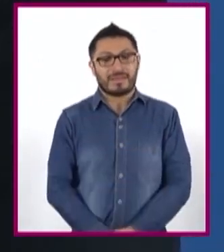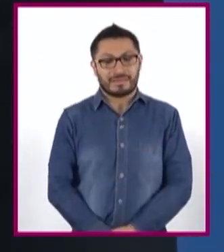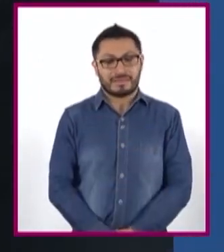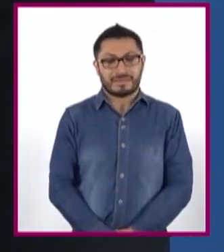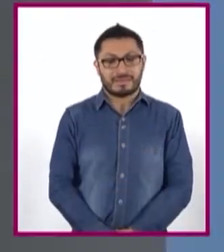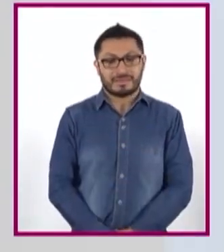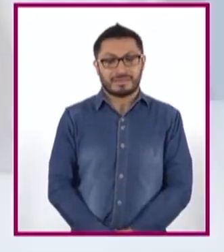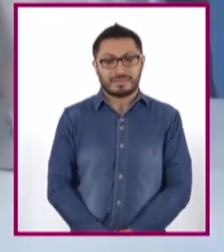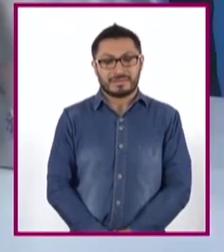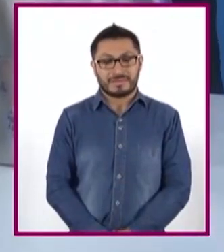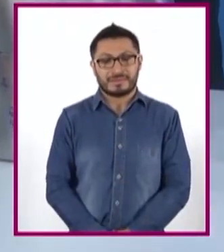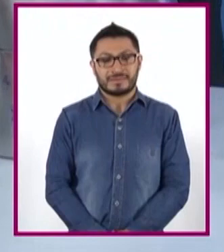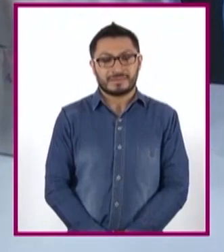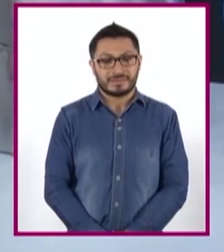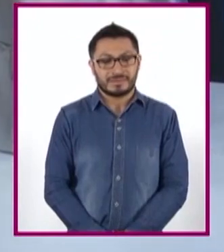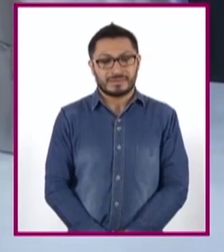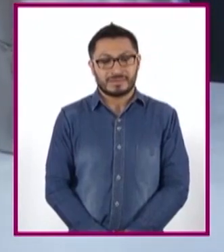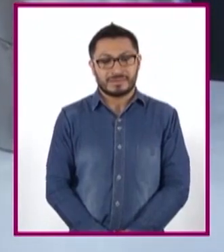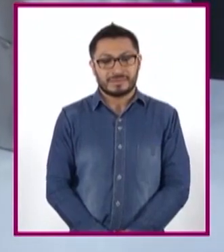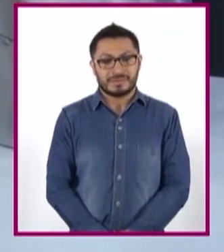corta. Ahí está.